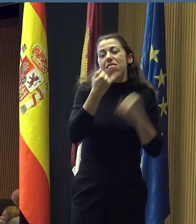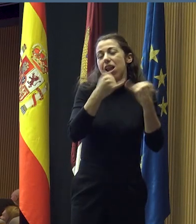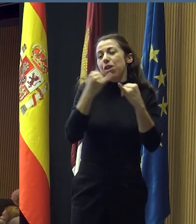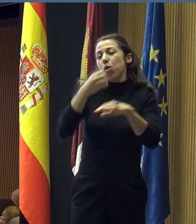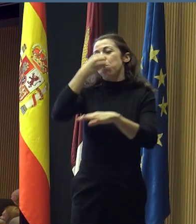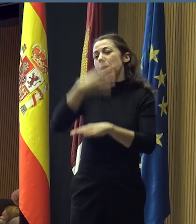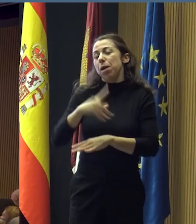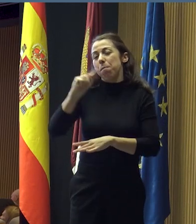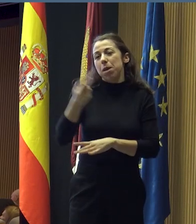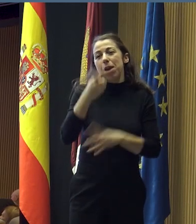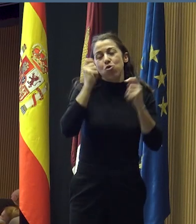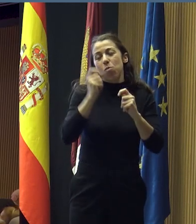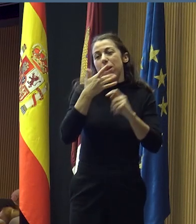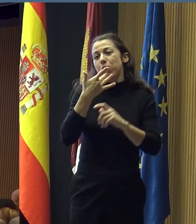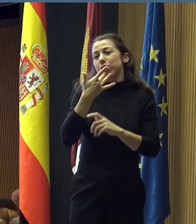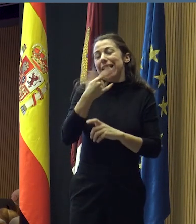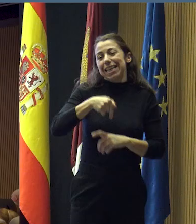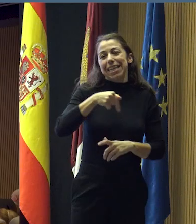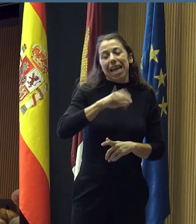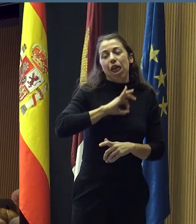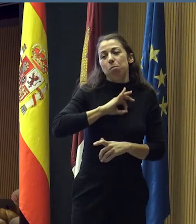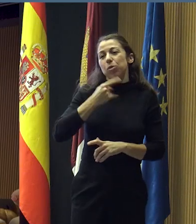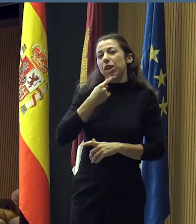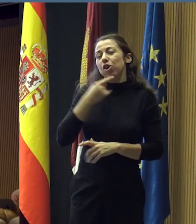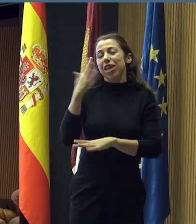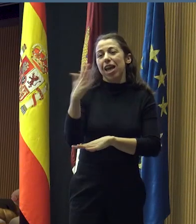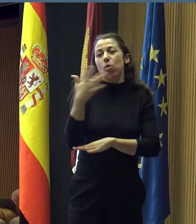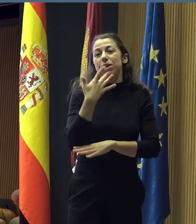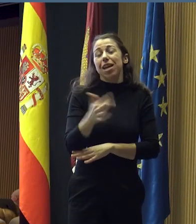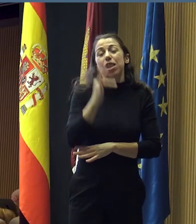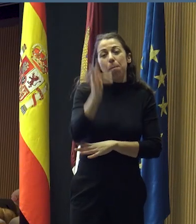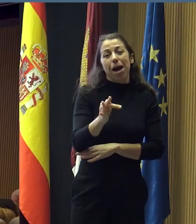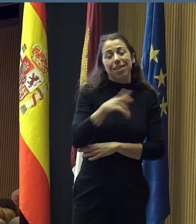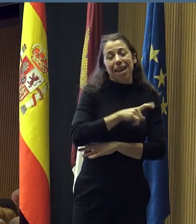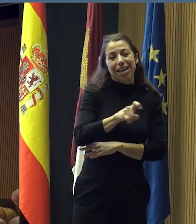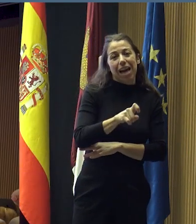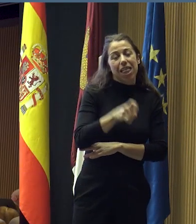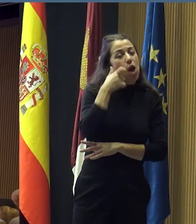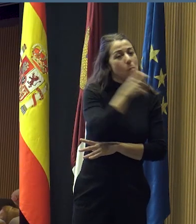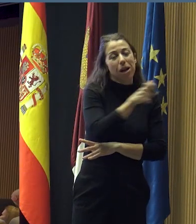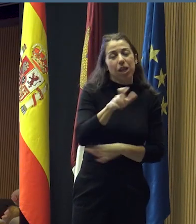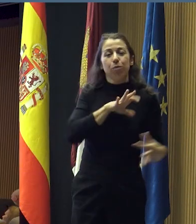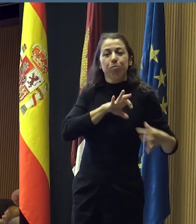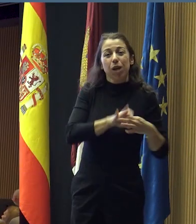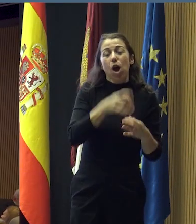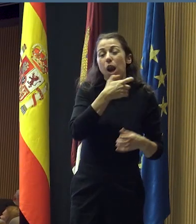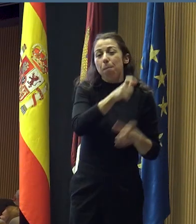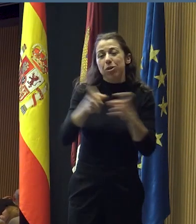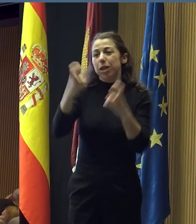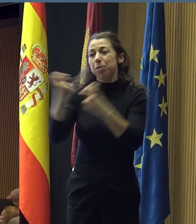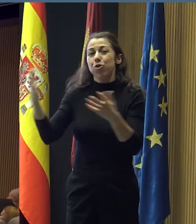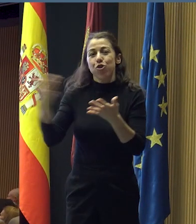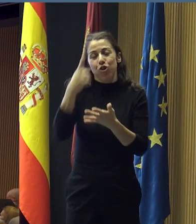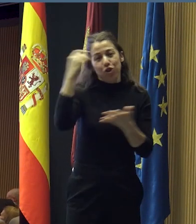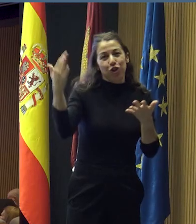cumpleaños estando en este escenario de la Diputación en compañía de Aluex y humanizando el cáncer con toda la gente que ha asistido, porque yo creo que